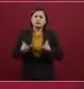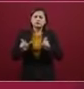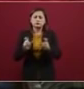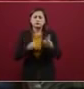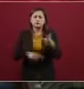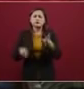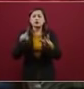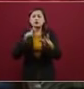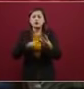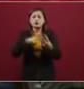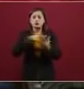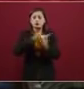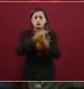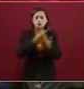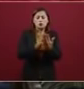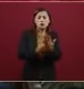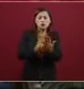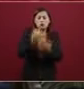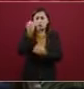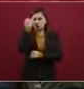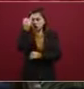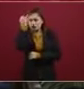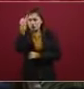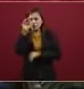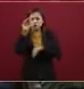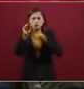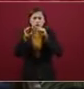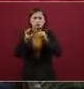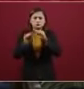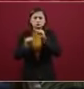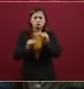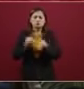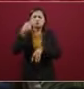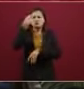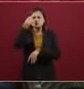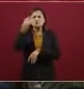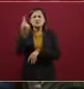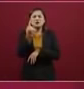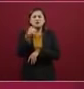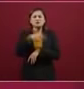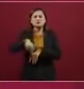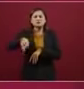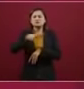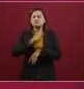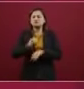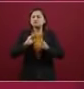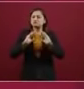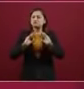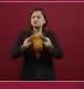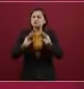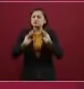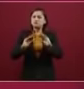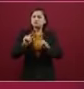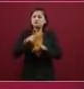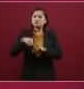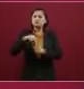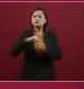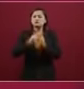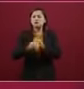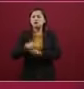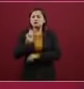los planes y programas para la formación, la capacitación, especialización y profesionalización